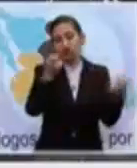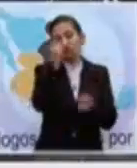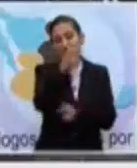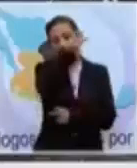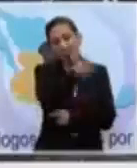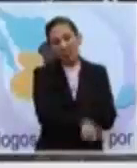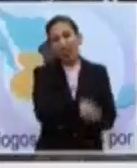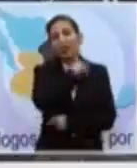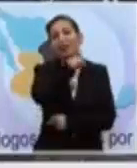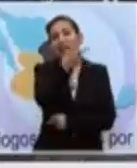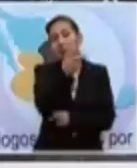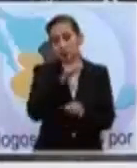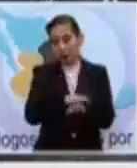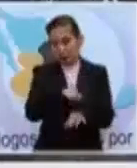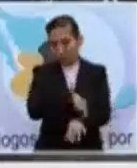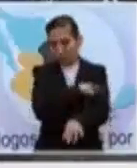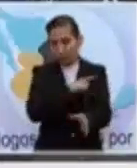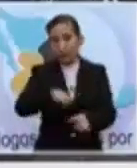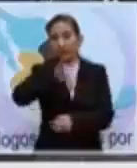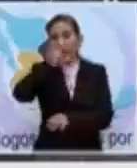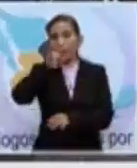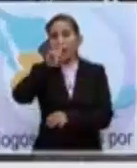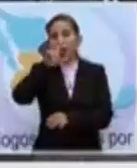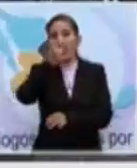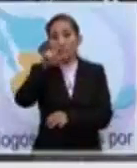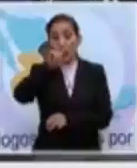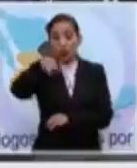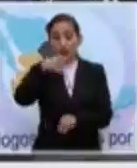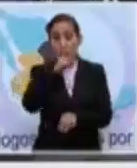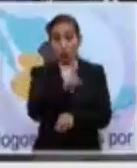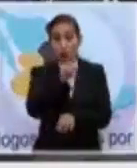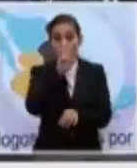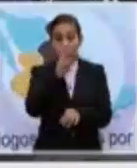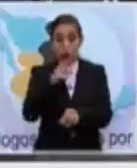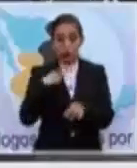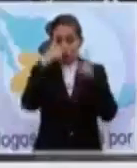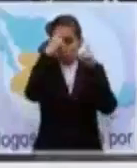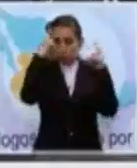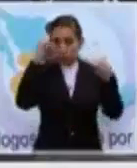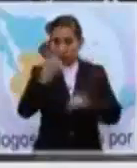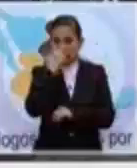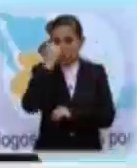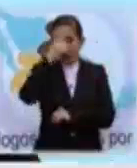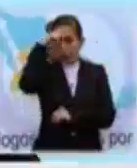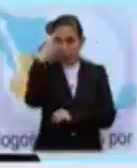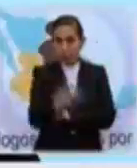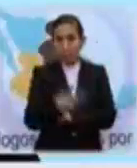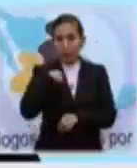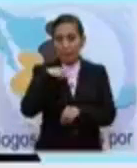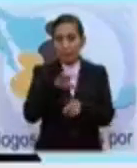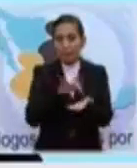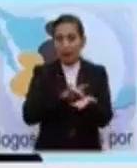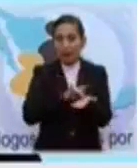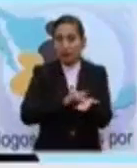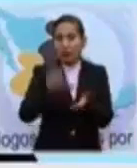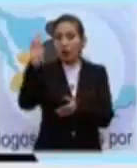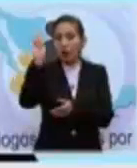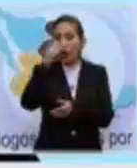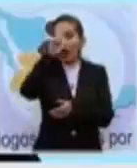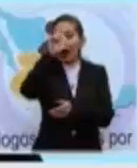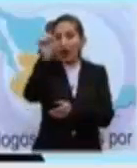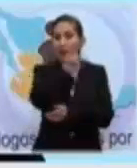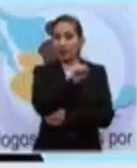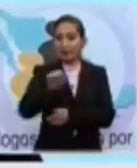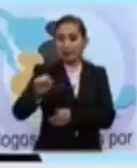Para que lo conozcan un poco más, el doctor Javier Lozano Herrera es médico, es egresado de la Escuela Mexicana de Medicina de la Universidad